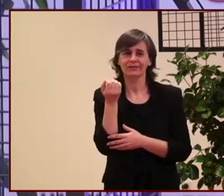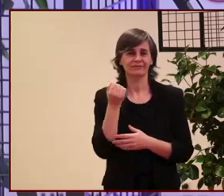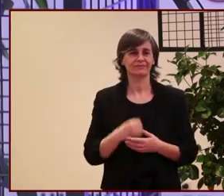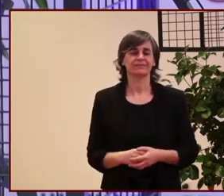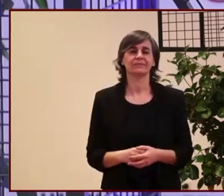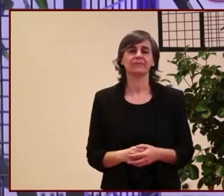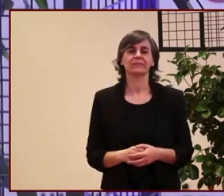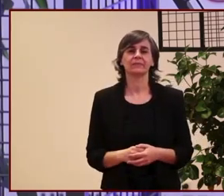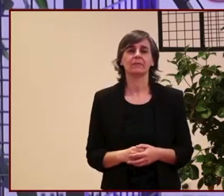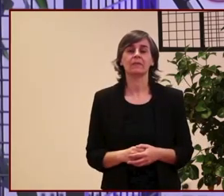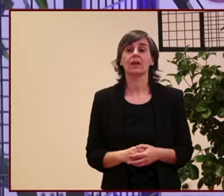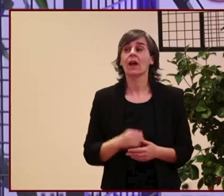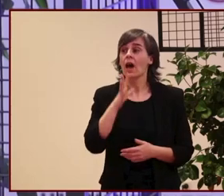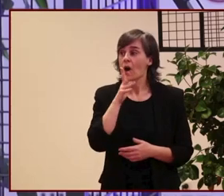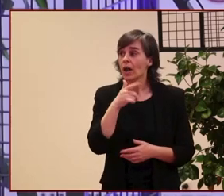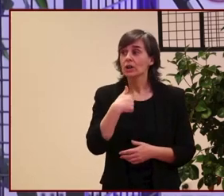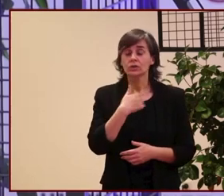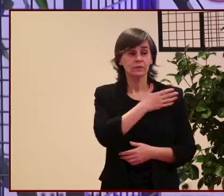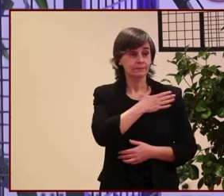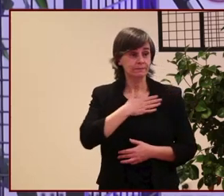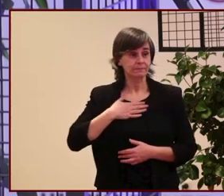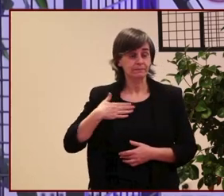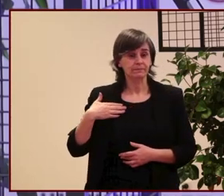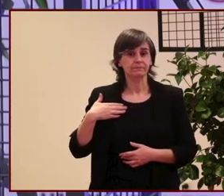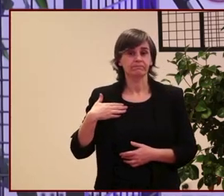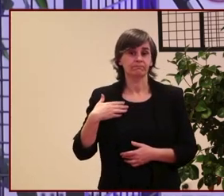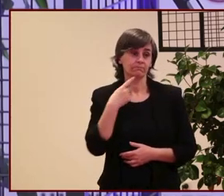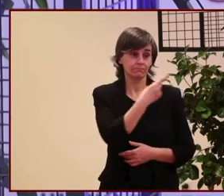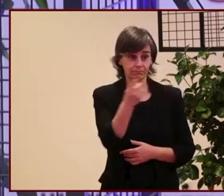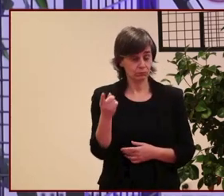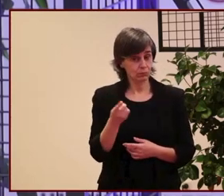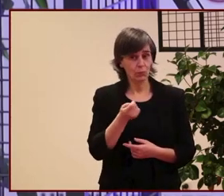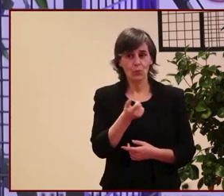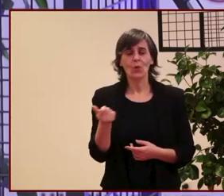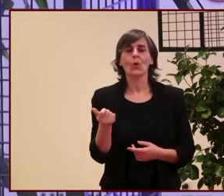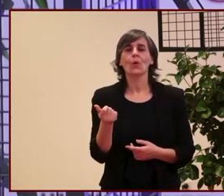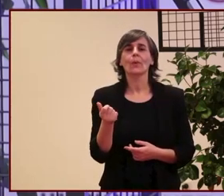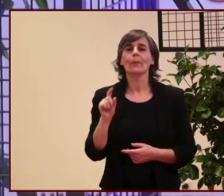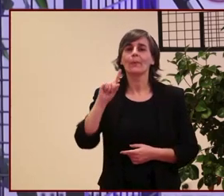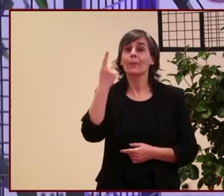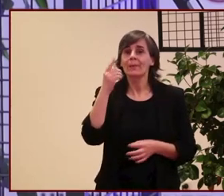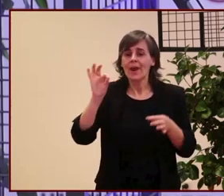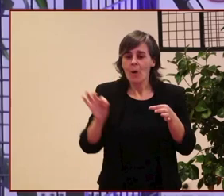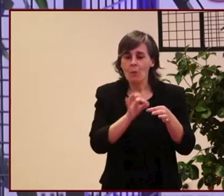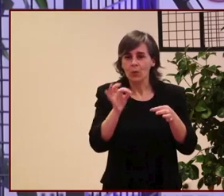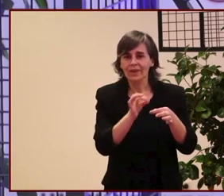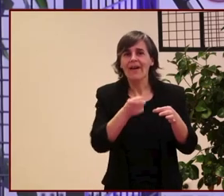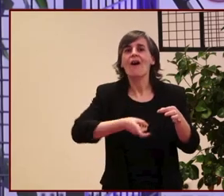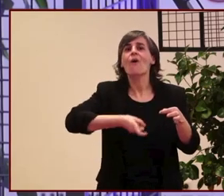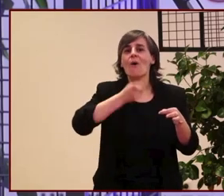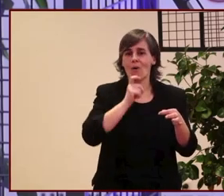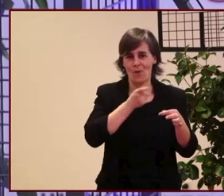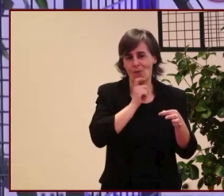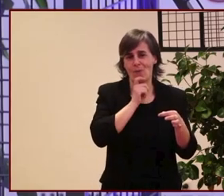ahora quisiera decirles un poco cómo fue la primera puntada de esta obra la primera